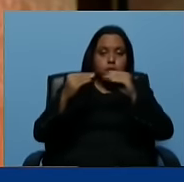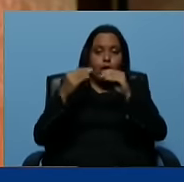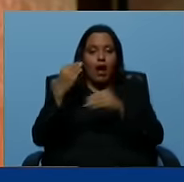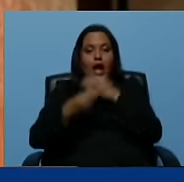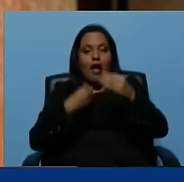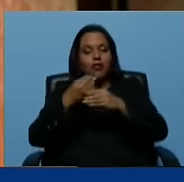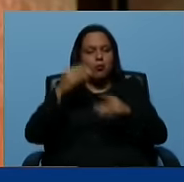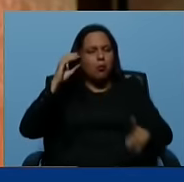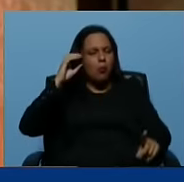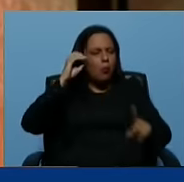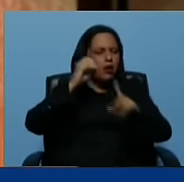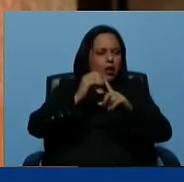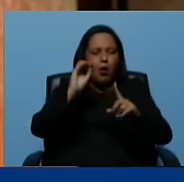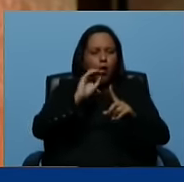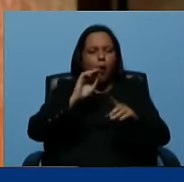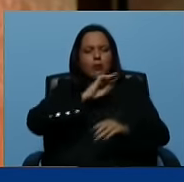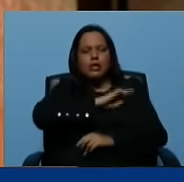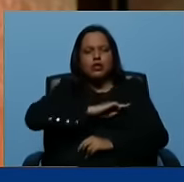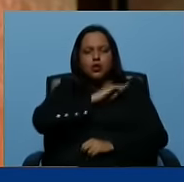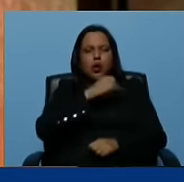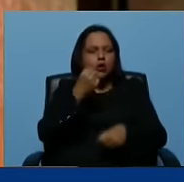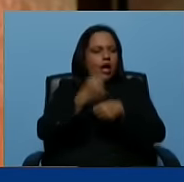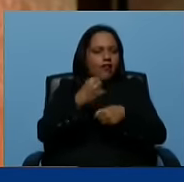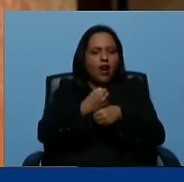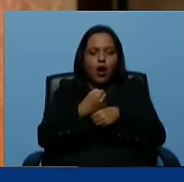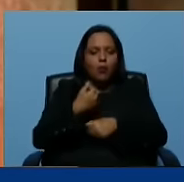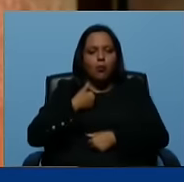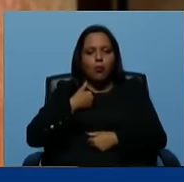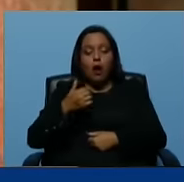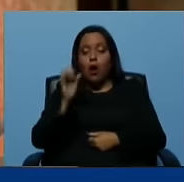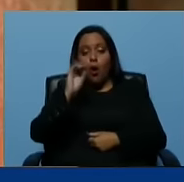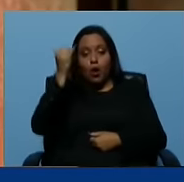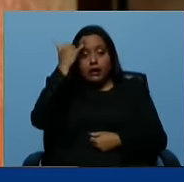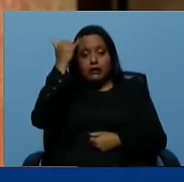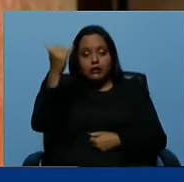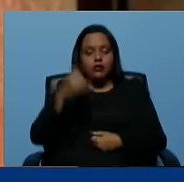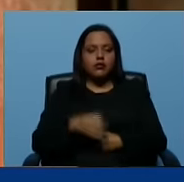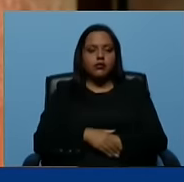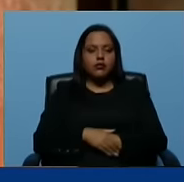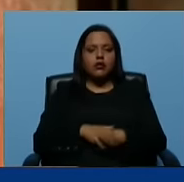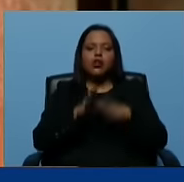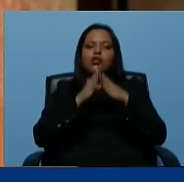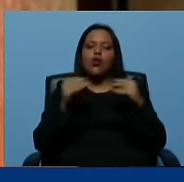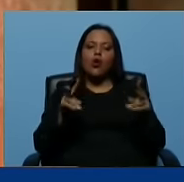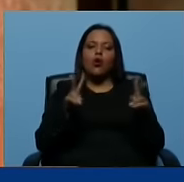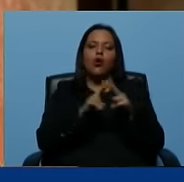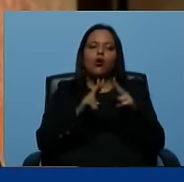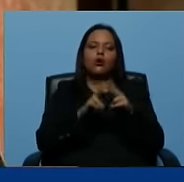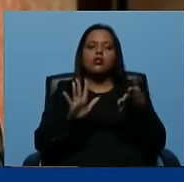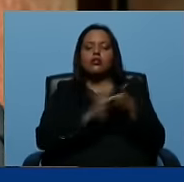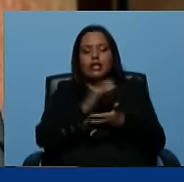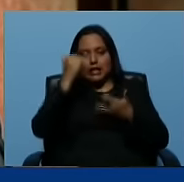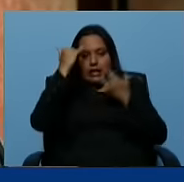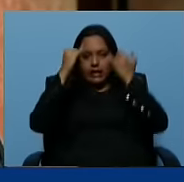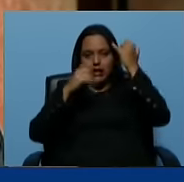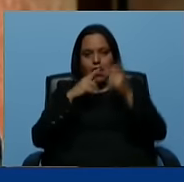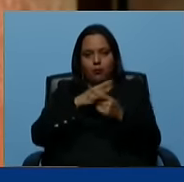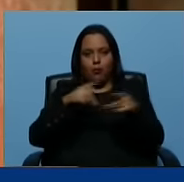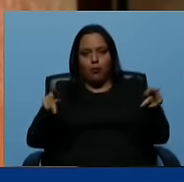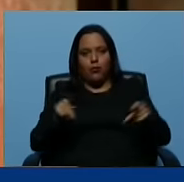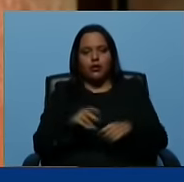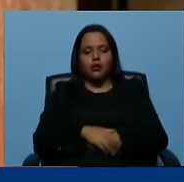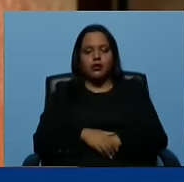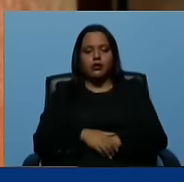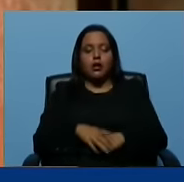determinada misión, una determinada función o una determinada opinión. Eso es lo que todo el mundo conoce como opinión pública. Pero hay otra forma